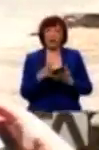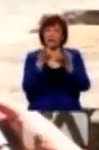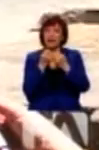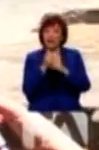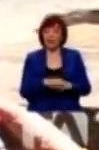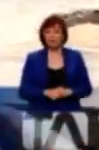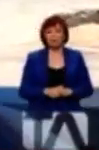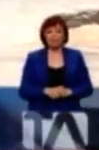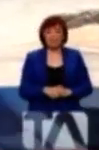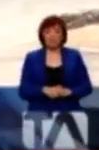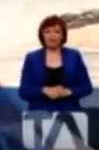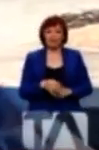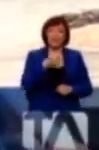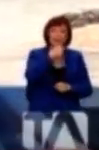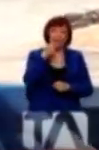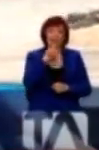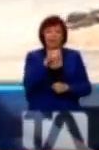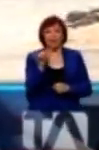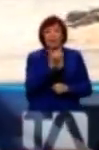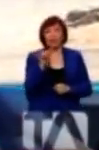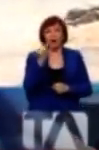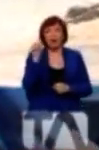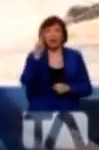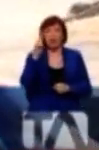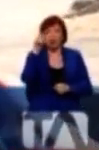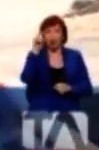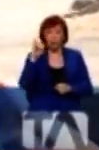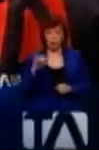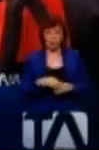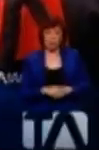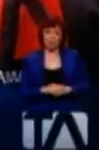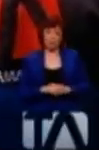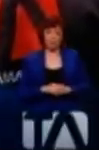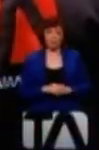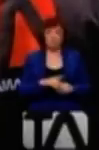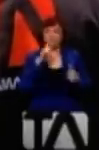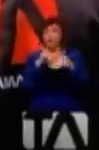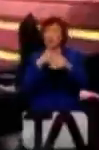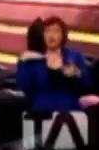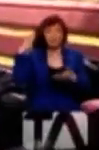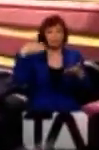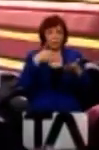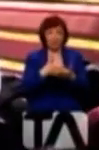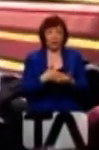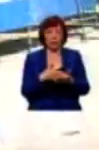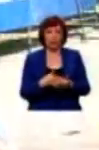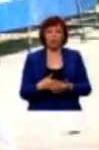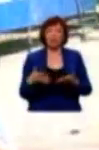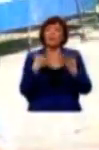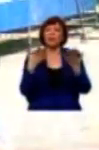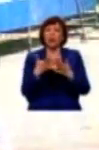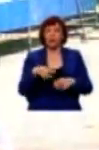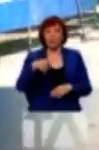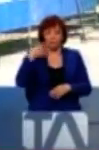Audi. Yo no sé si es el color de la botella, pero acabo de recordar la añoranza más bella. Fue el primero en llegar y él viene desde el Coca. Vamos a